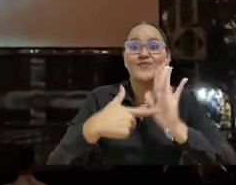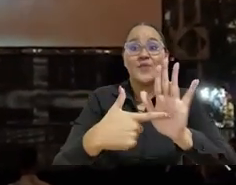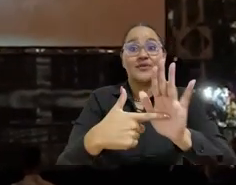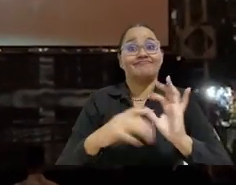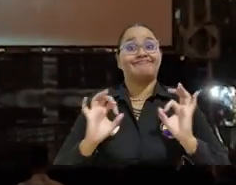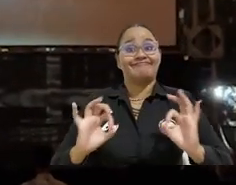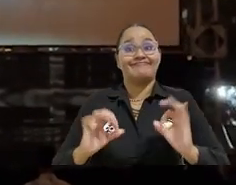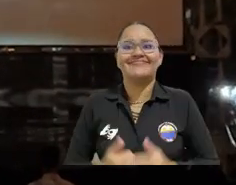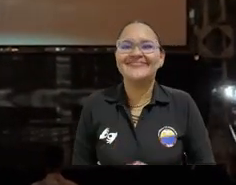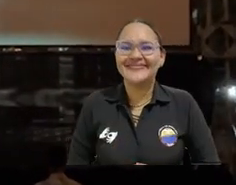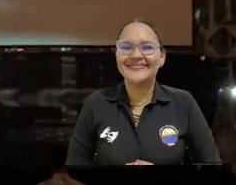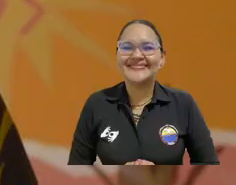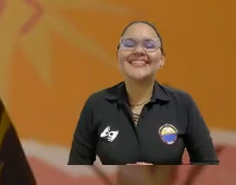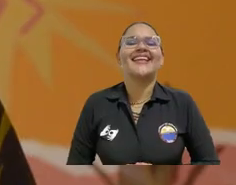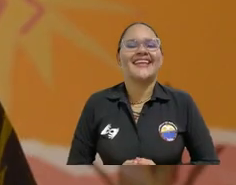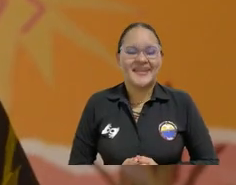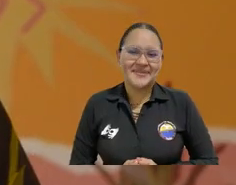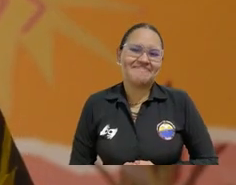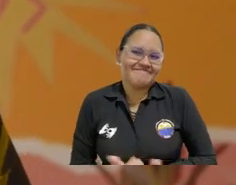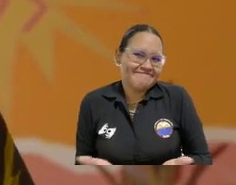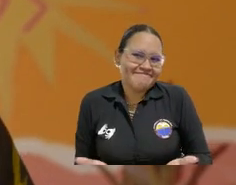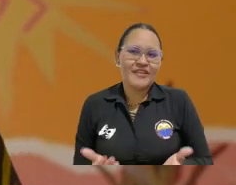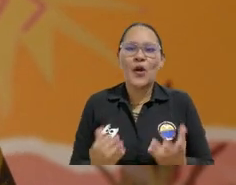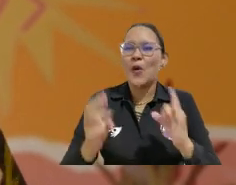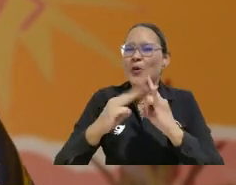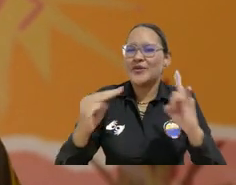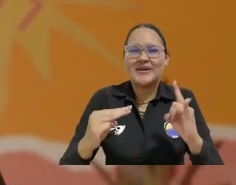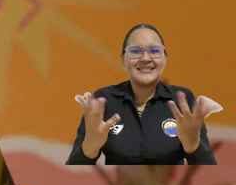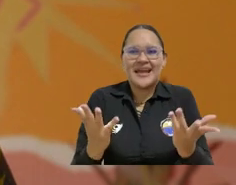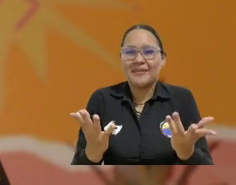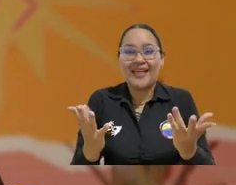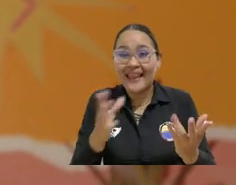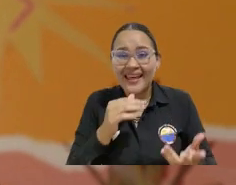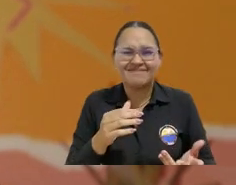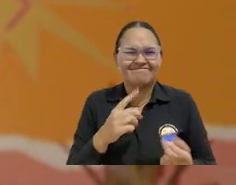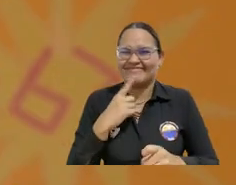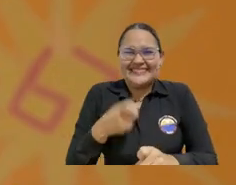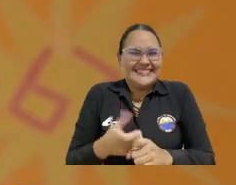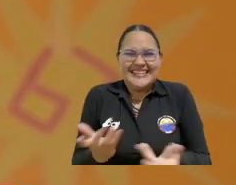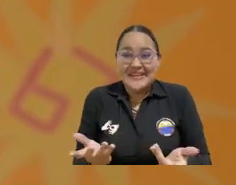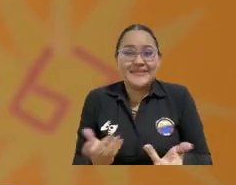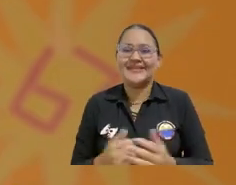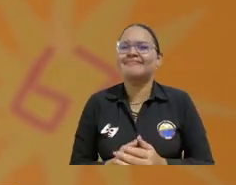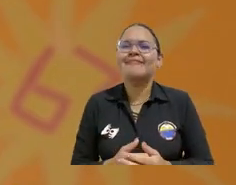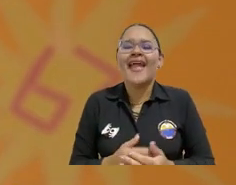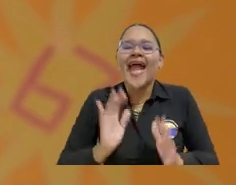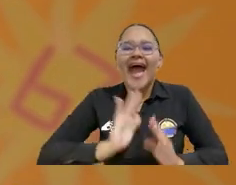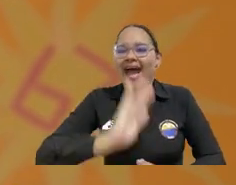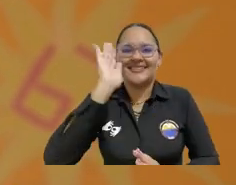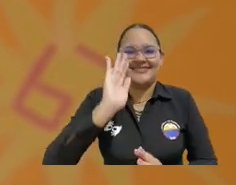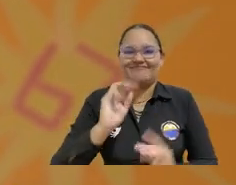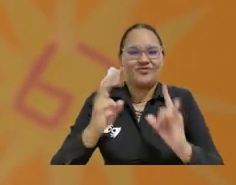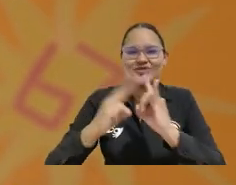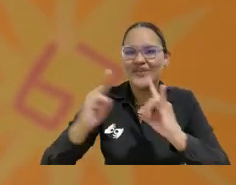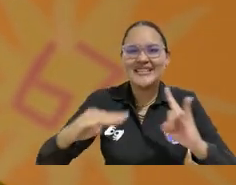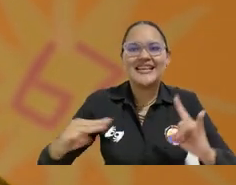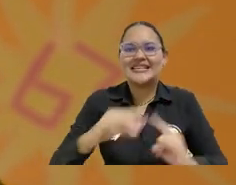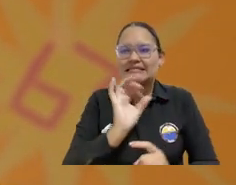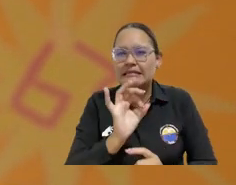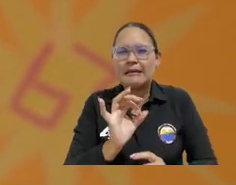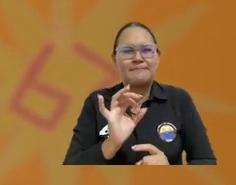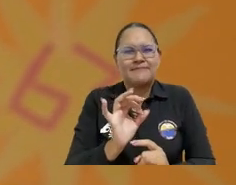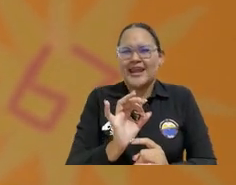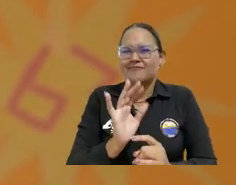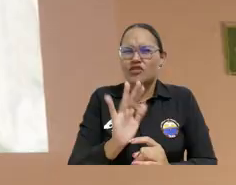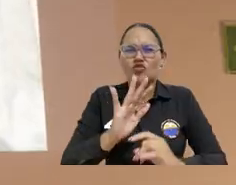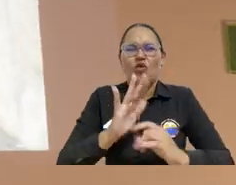mayor afluencia de público. Si no fuera con la Universidad del Magdalena, esto no se podía hacer porque tienen pendiente el cuidado